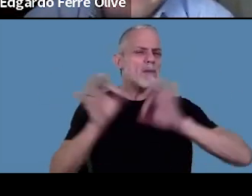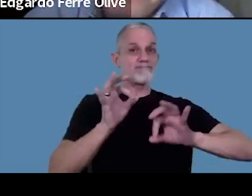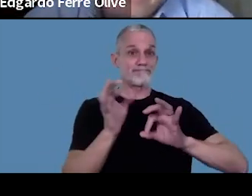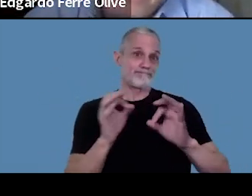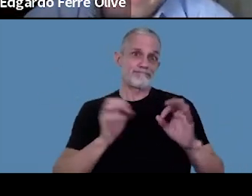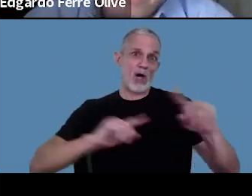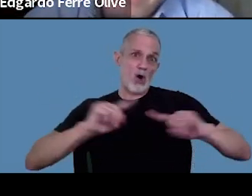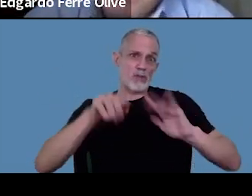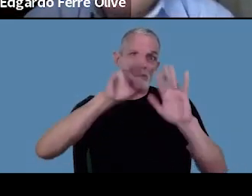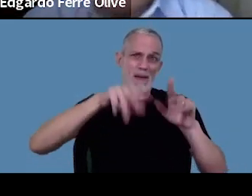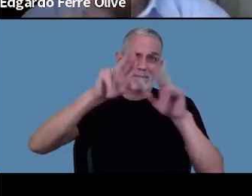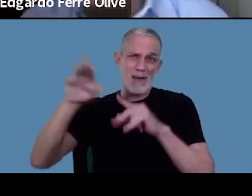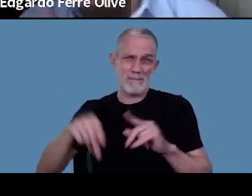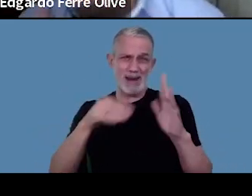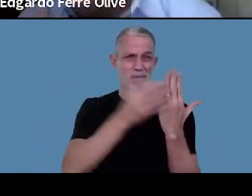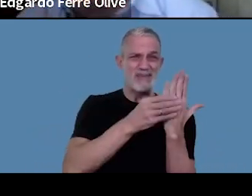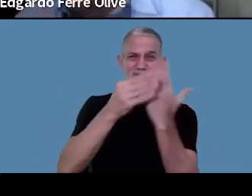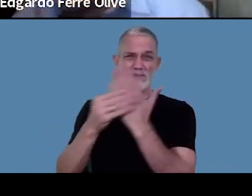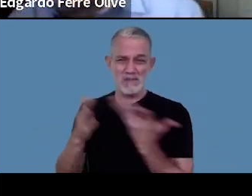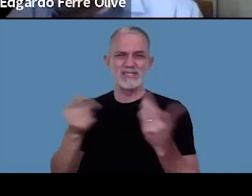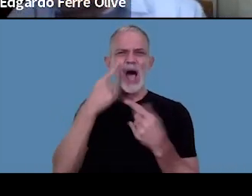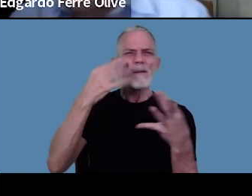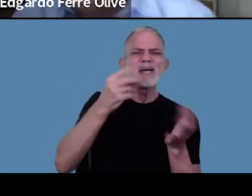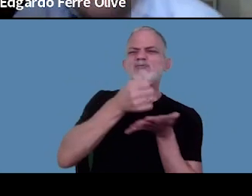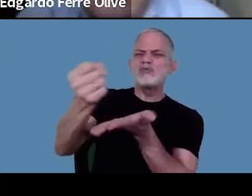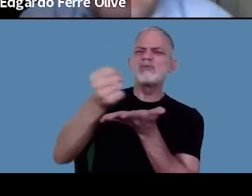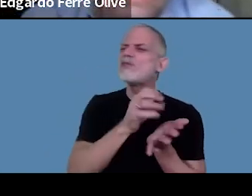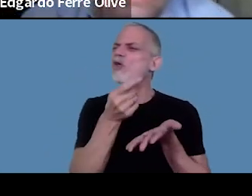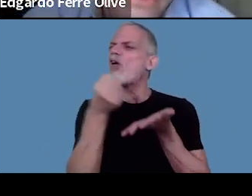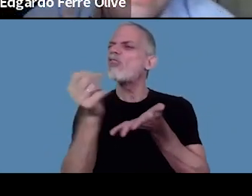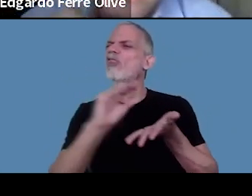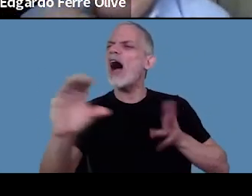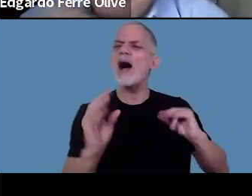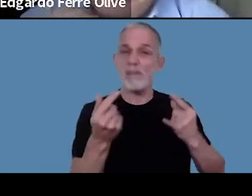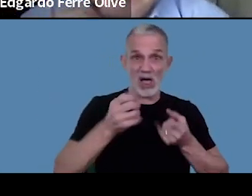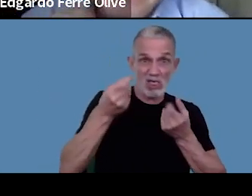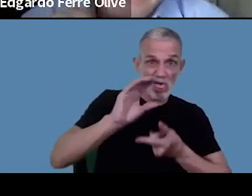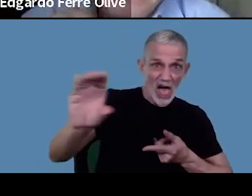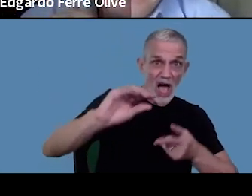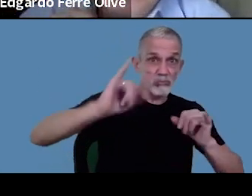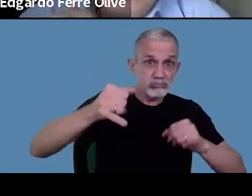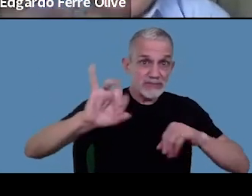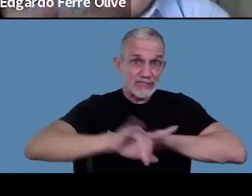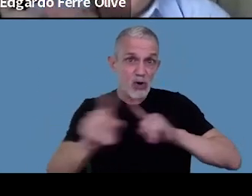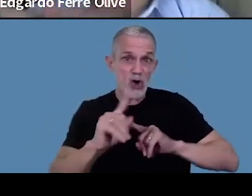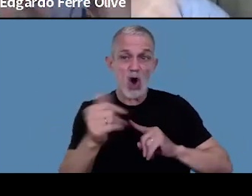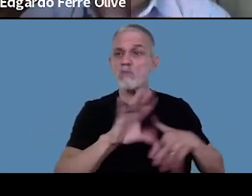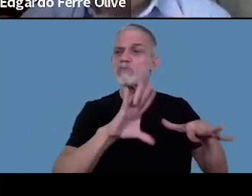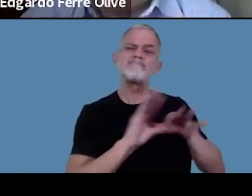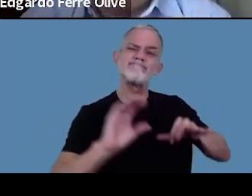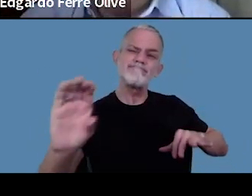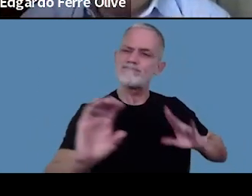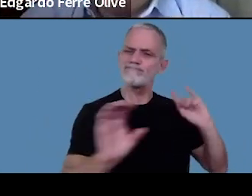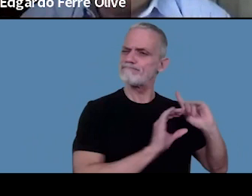que estábamos hablando antes, analizar los subsidios, qué subsidio otorgo y cómo lo otorgo, si lo otorgo correctamente o no. Y acá me puedo encontrar